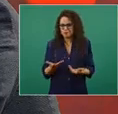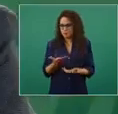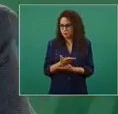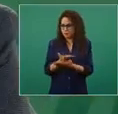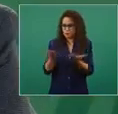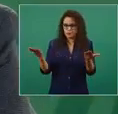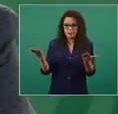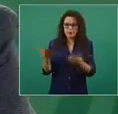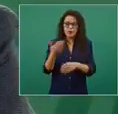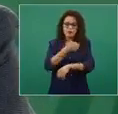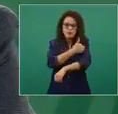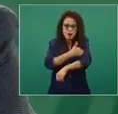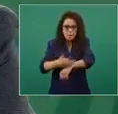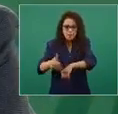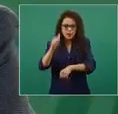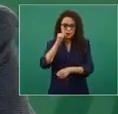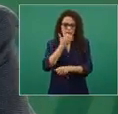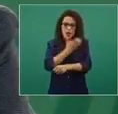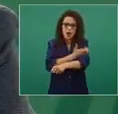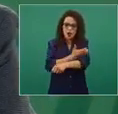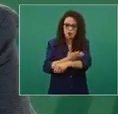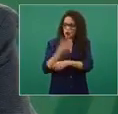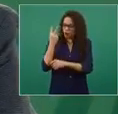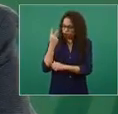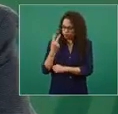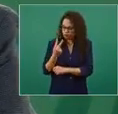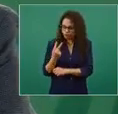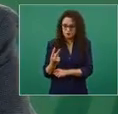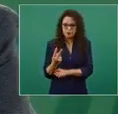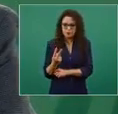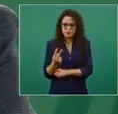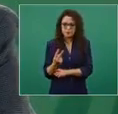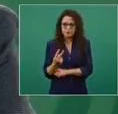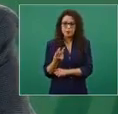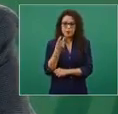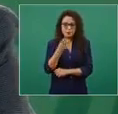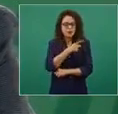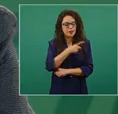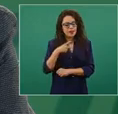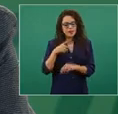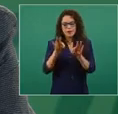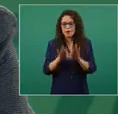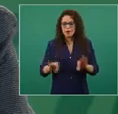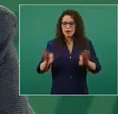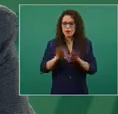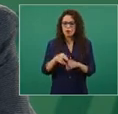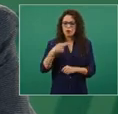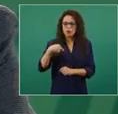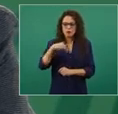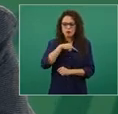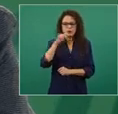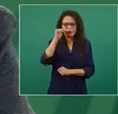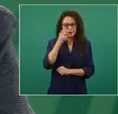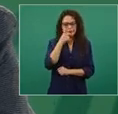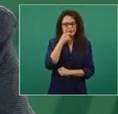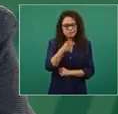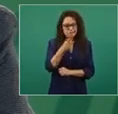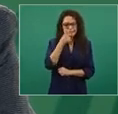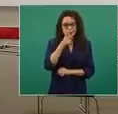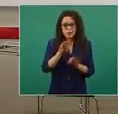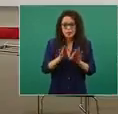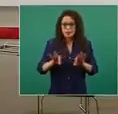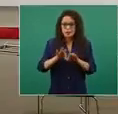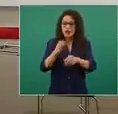les hacen sus familiares y que tanto hemos insistido, en el tema del acompañamiento hacia el adulto mayor en diferentes